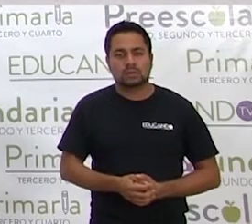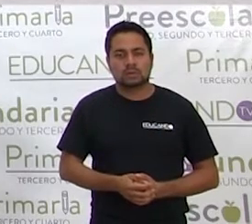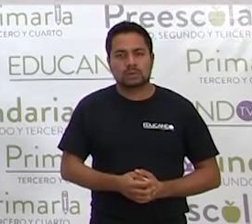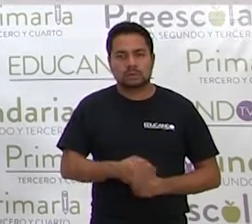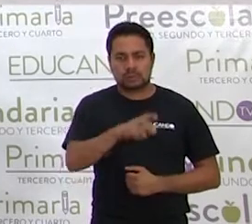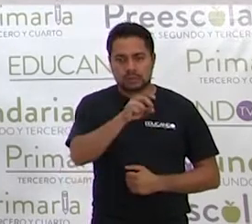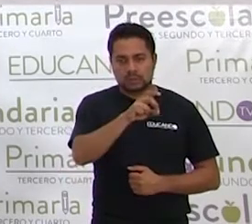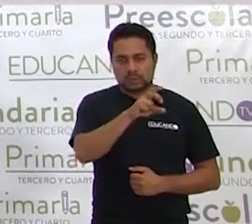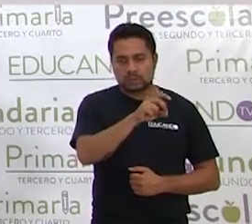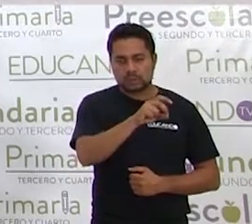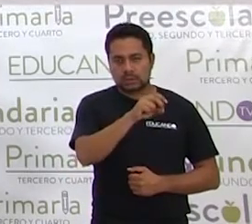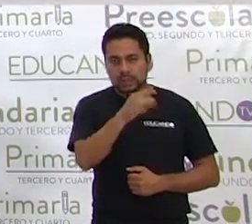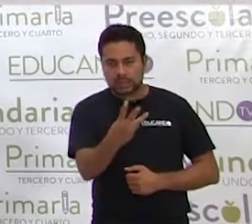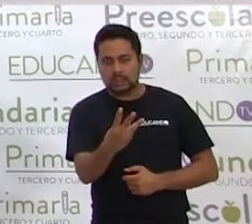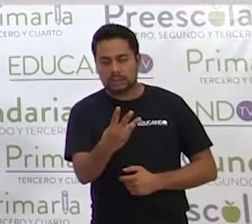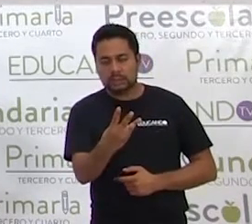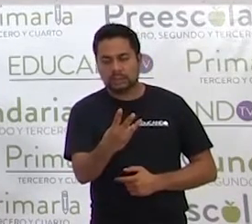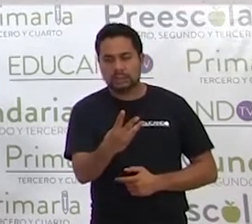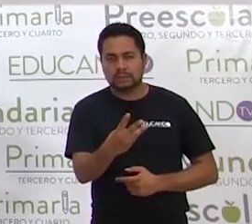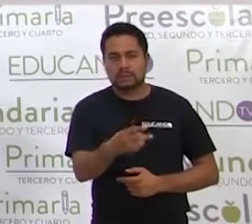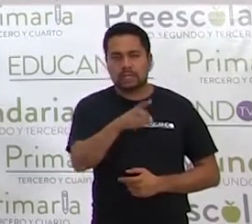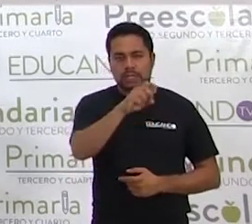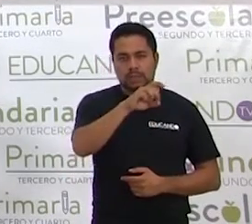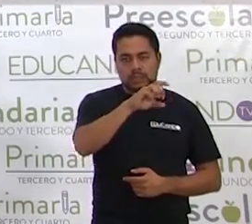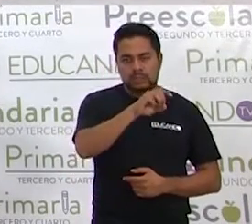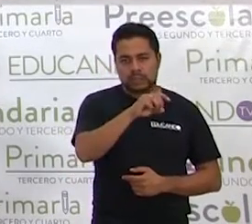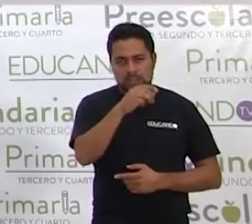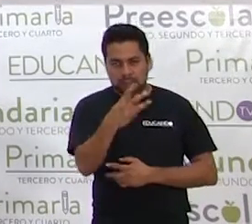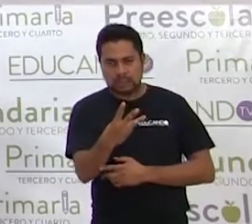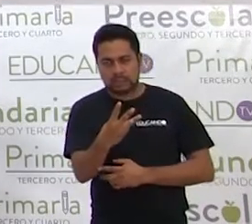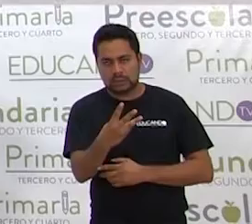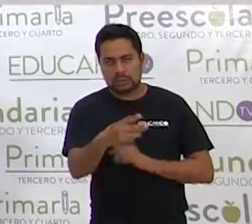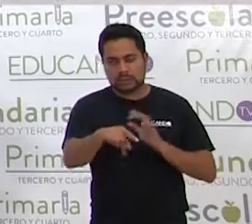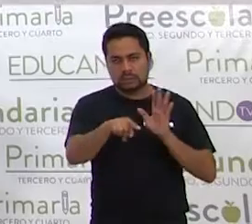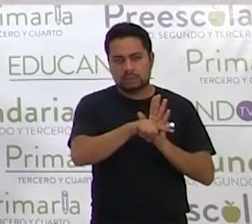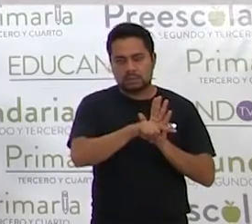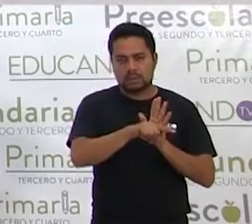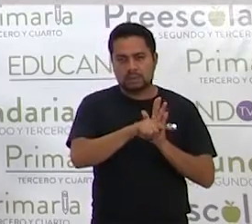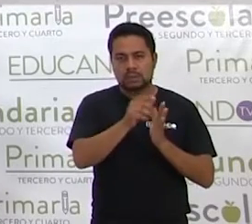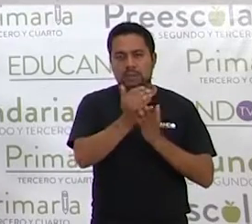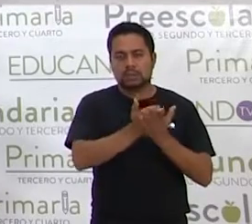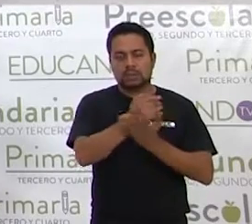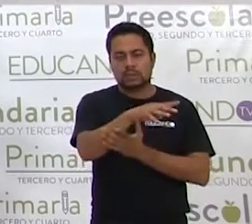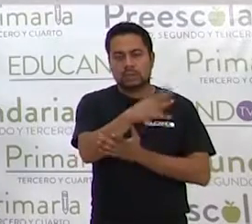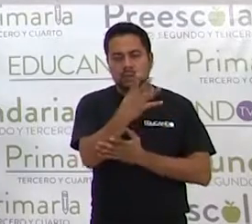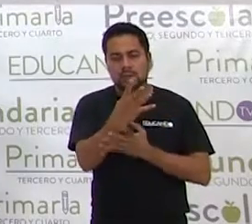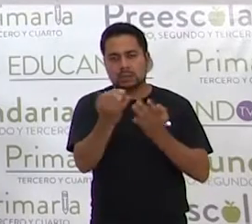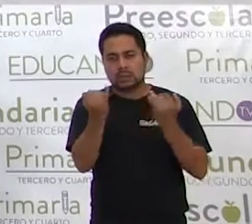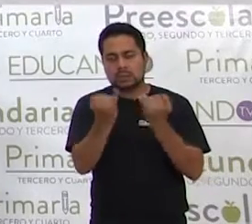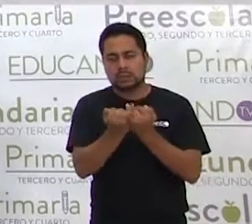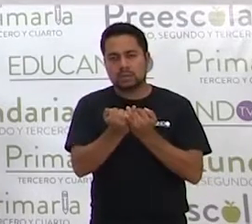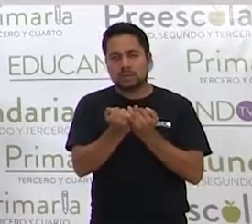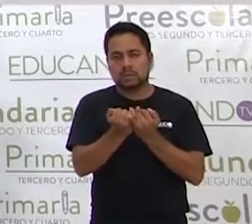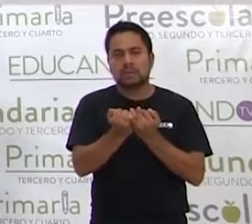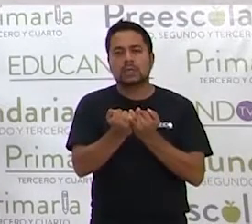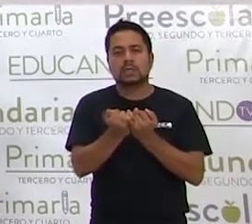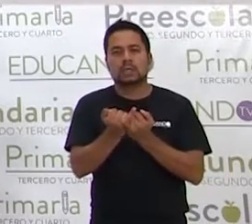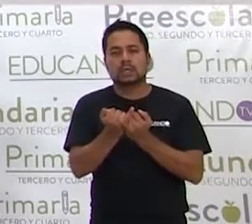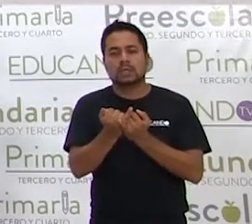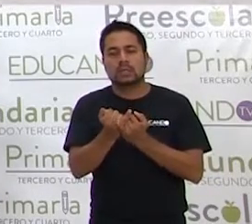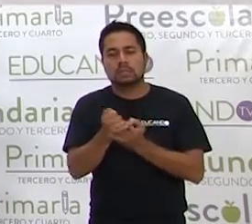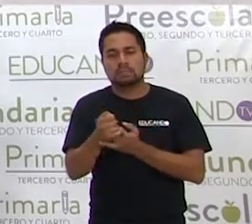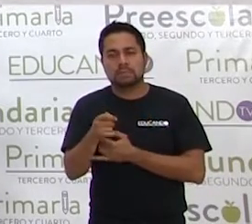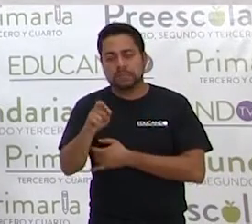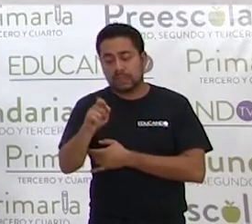33 33 - 14 igual a 22